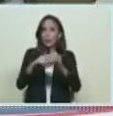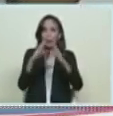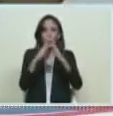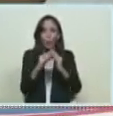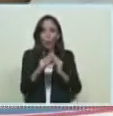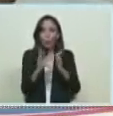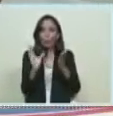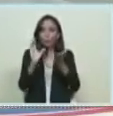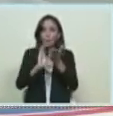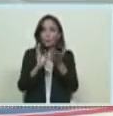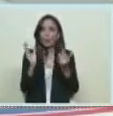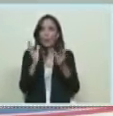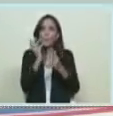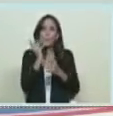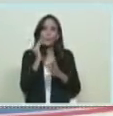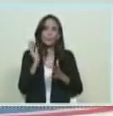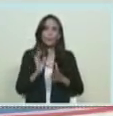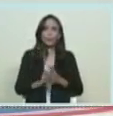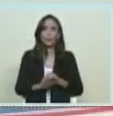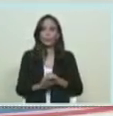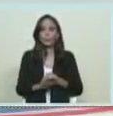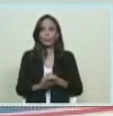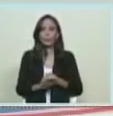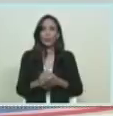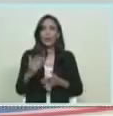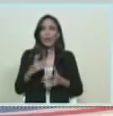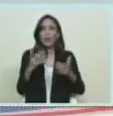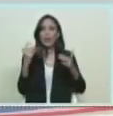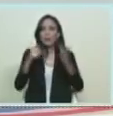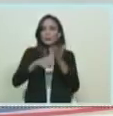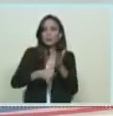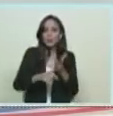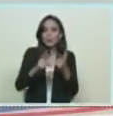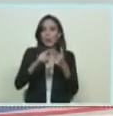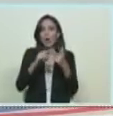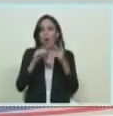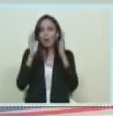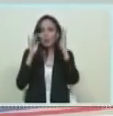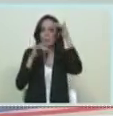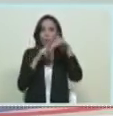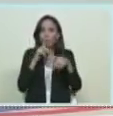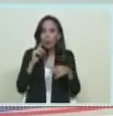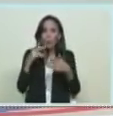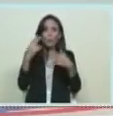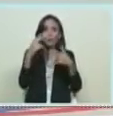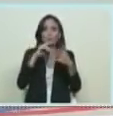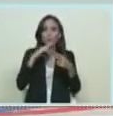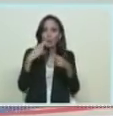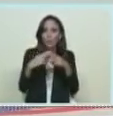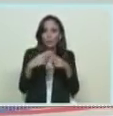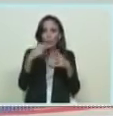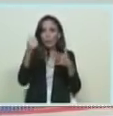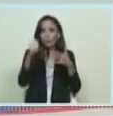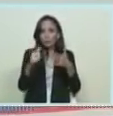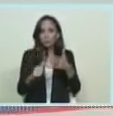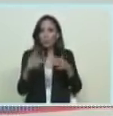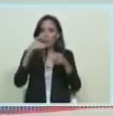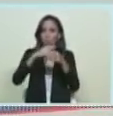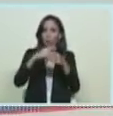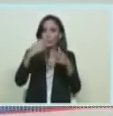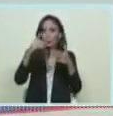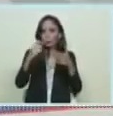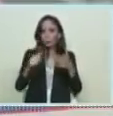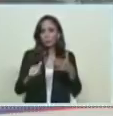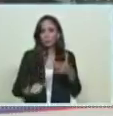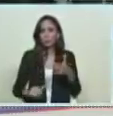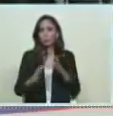lo que es el centro de identificación de este maravilloso centro de atención inicial generalísimo. Allí le hacemos todo lo que